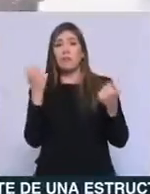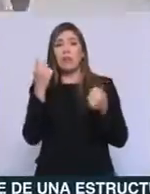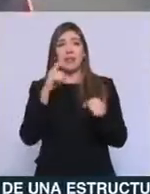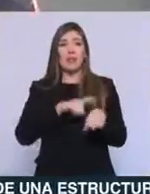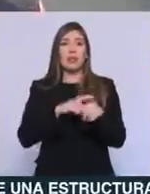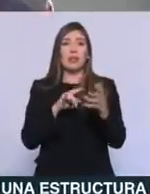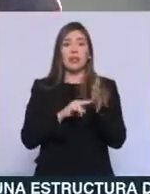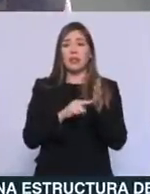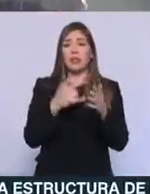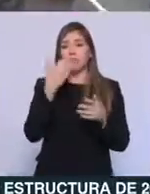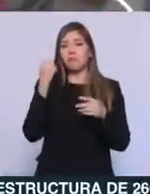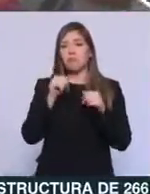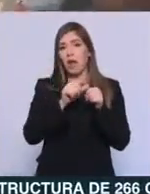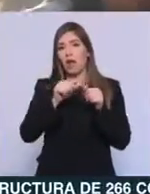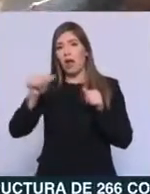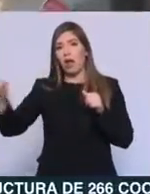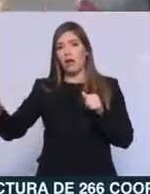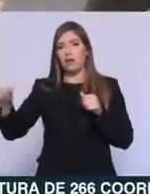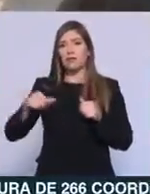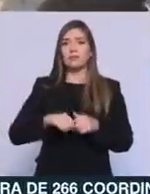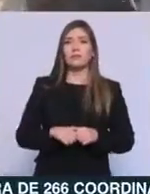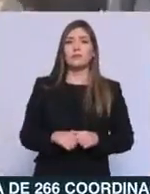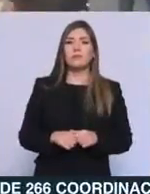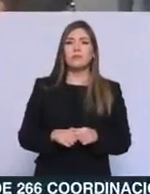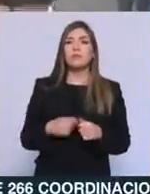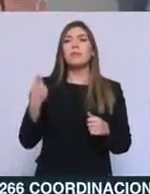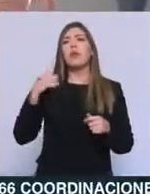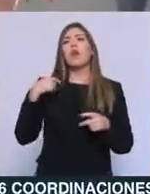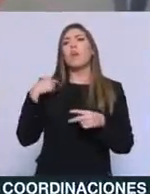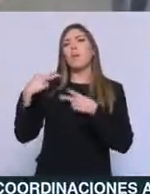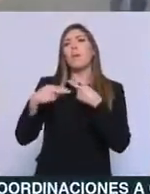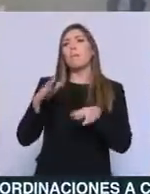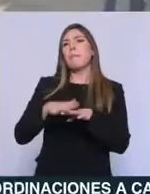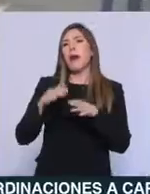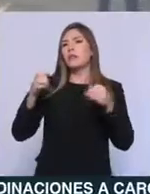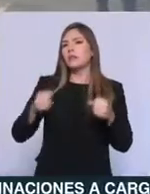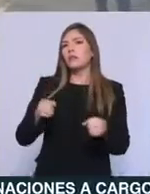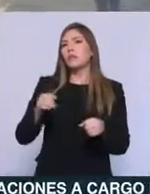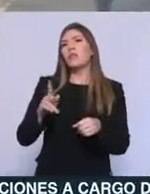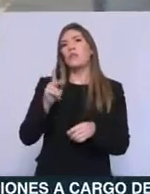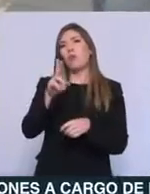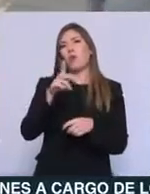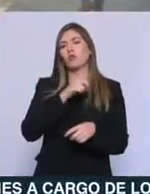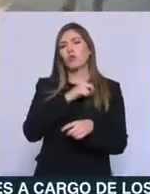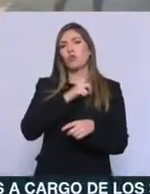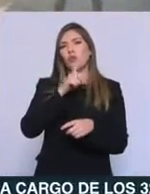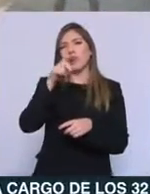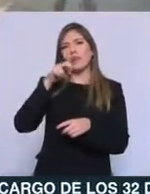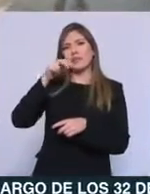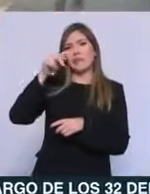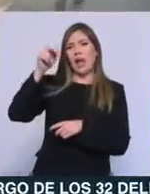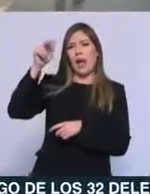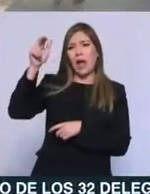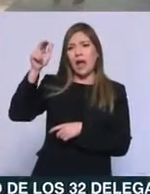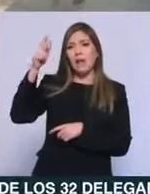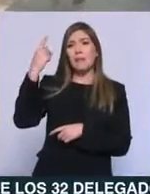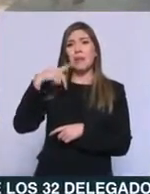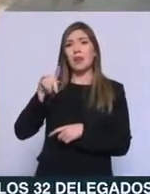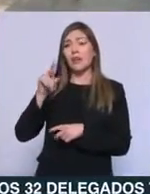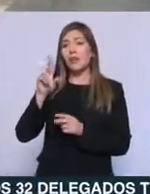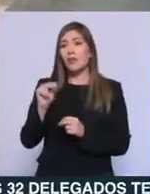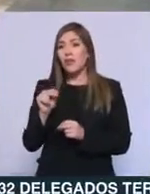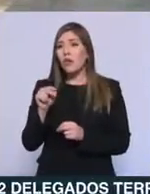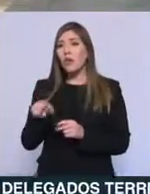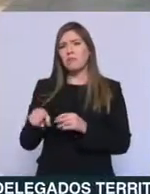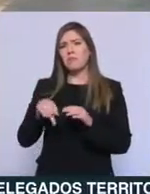tarde. Bueno, me voy más seguro porque por lo de las escaleras únicamente, pero si no, pues el transporte es